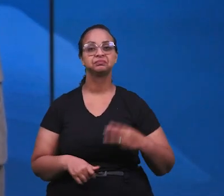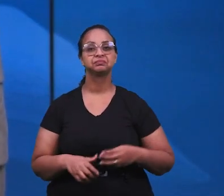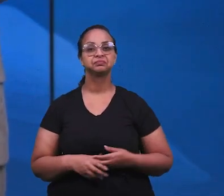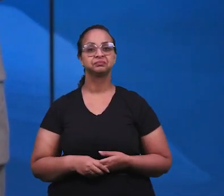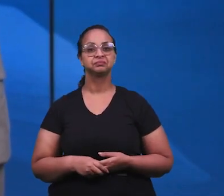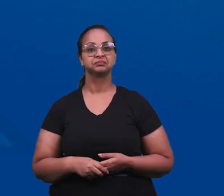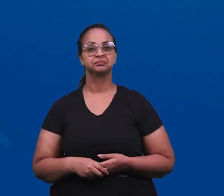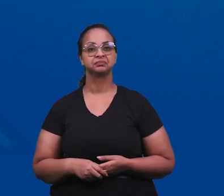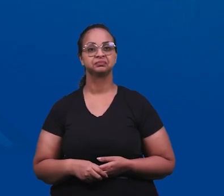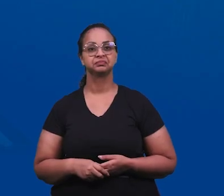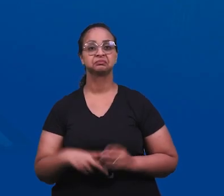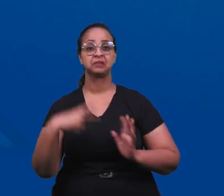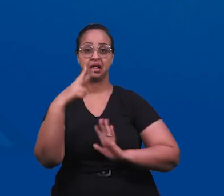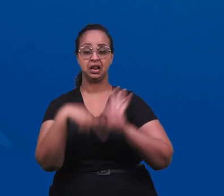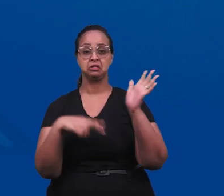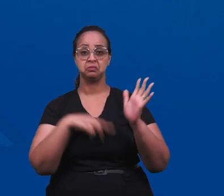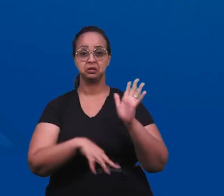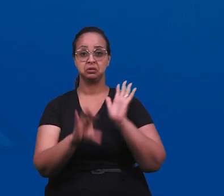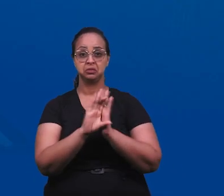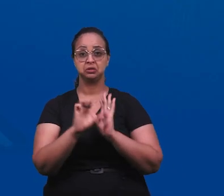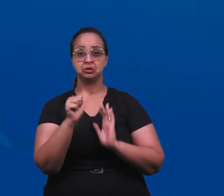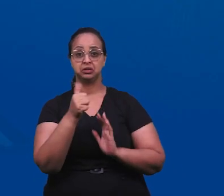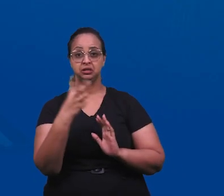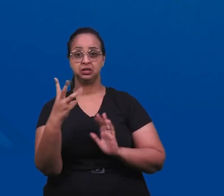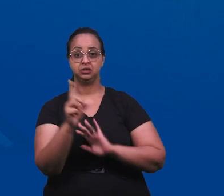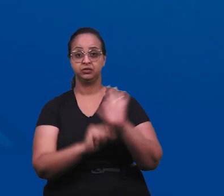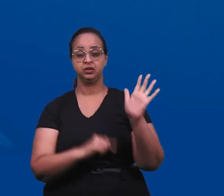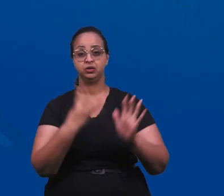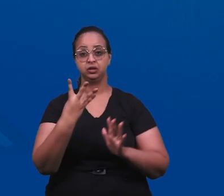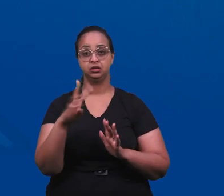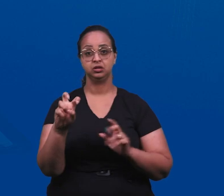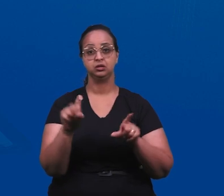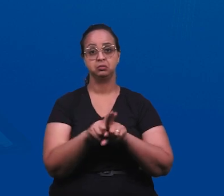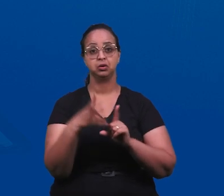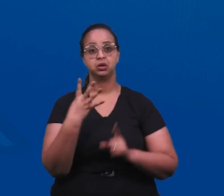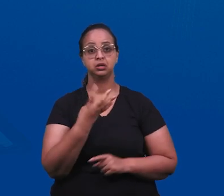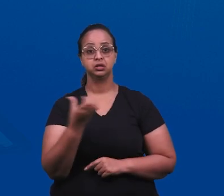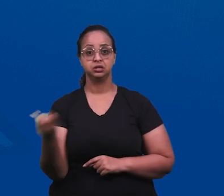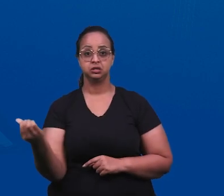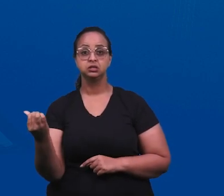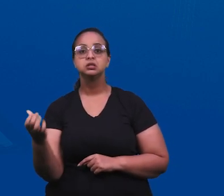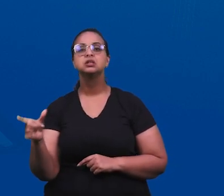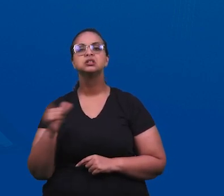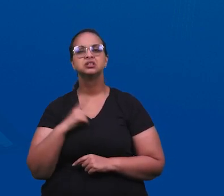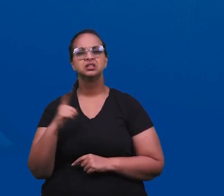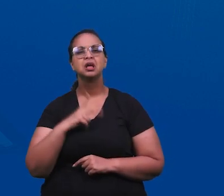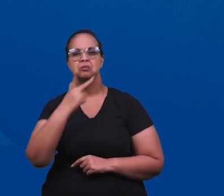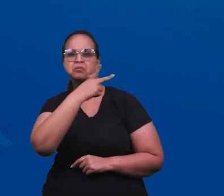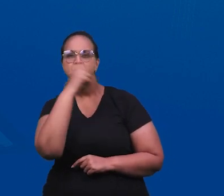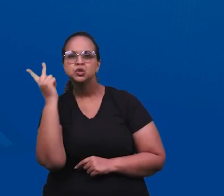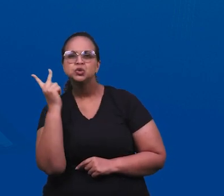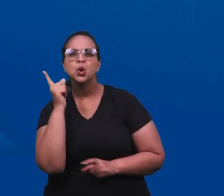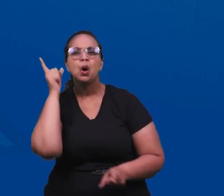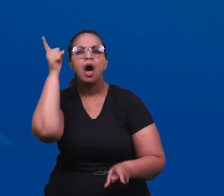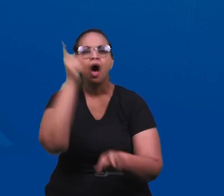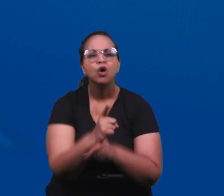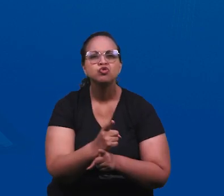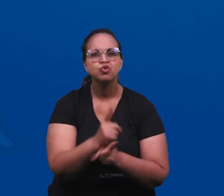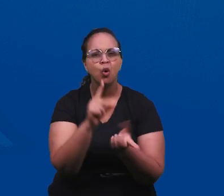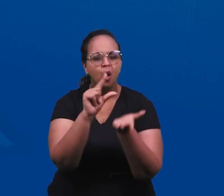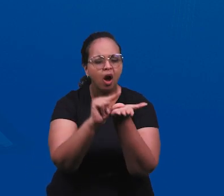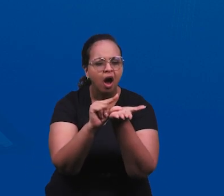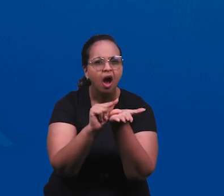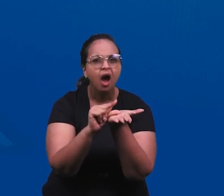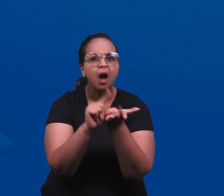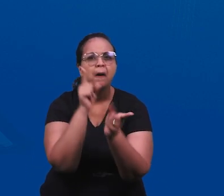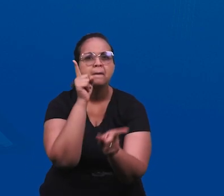em sequência. Leyendo Mateo 13, 45 y 46, ¿qué hizo el mercader que encontró una perla